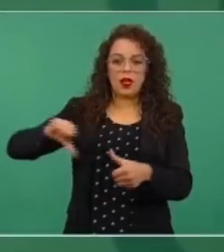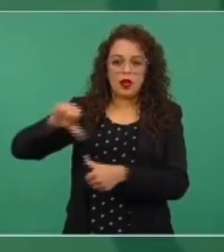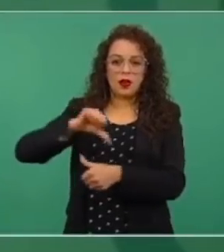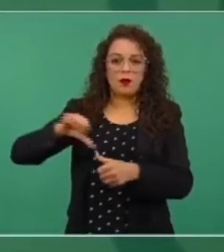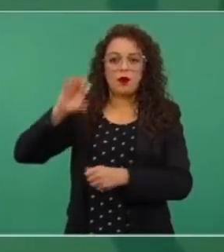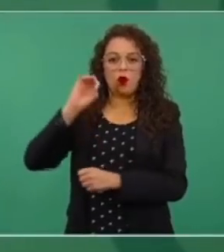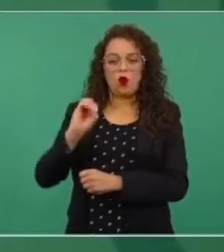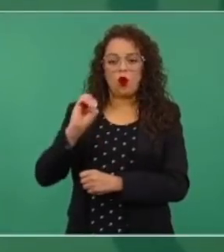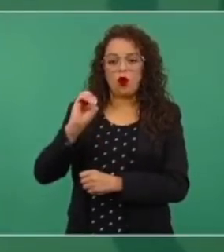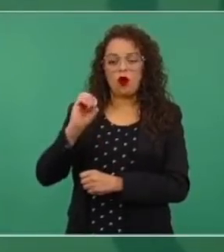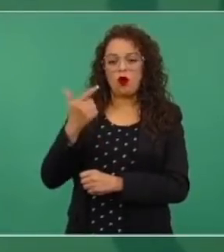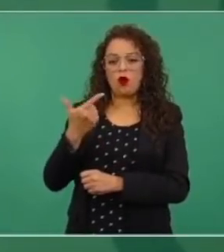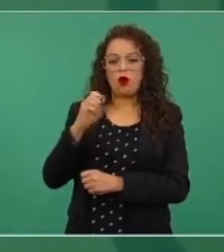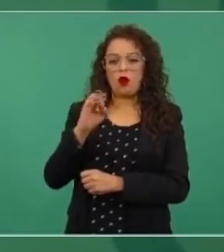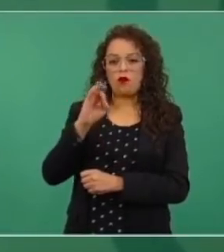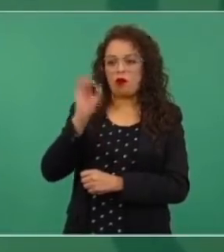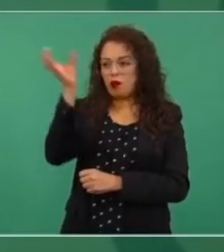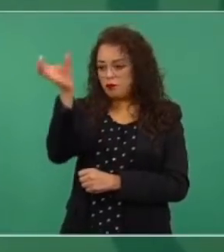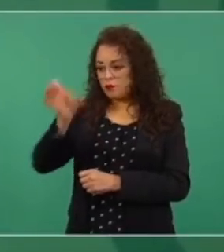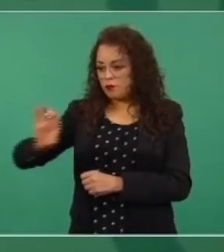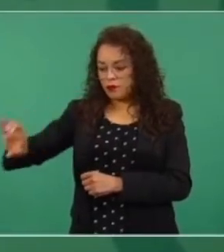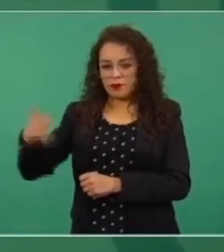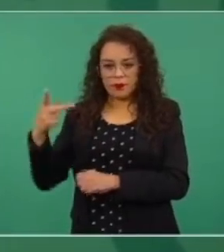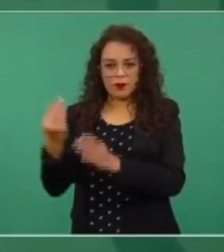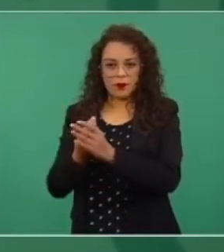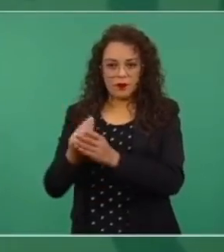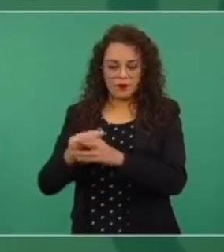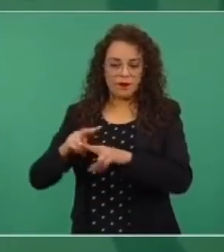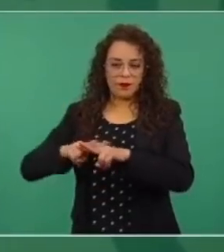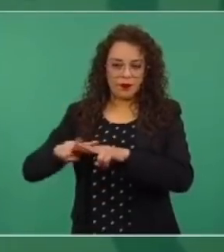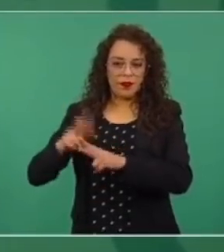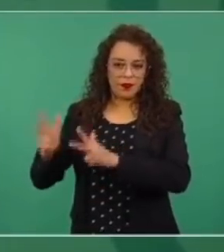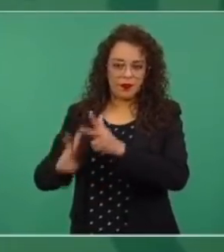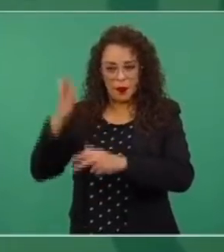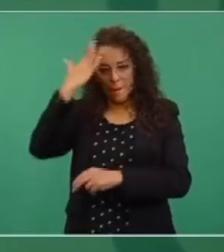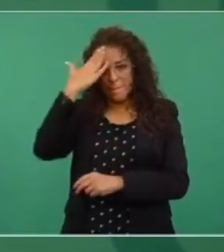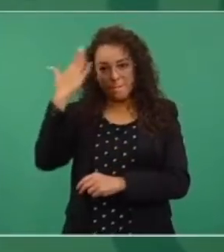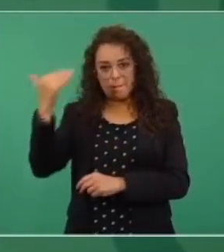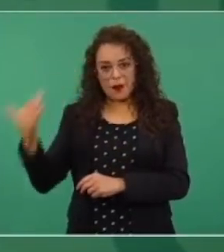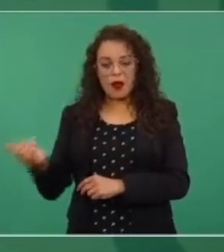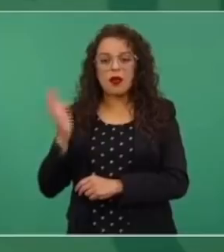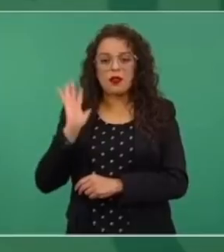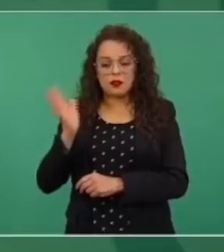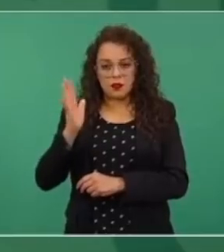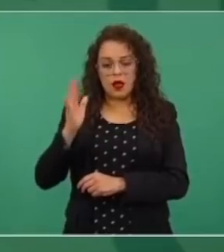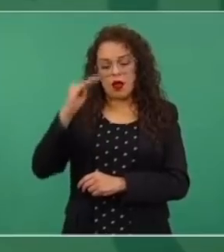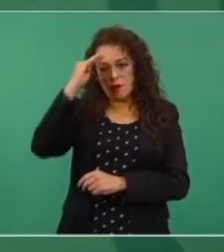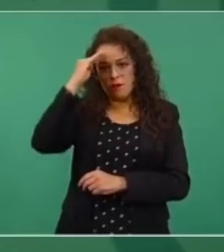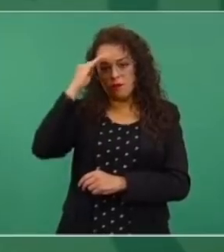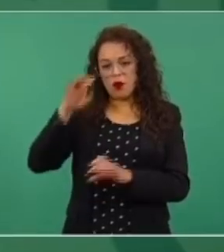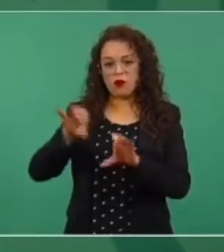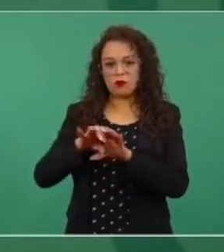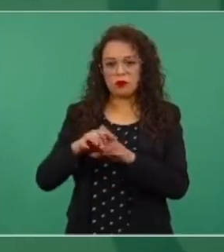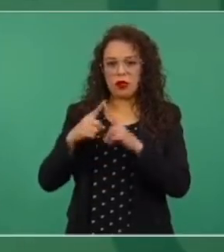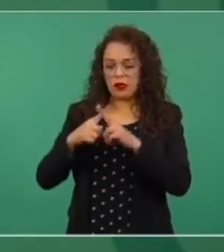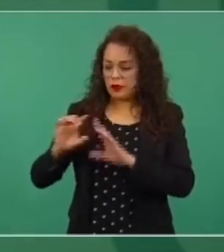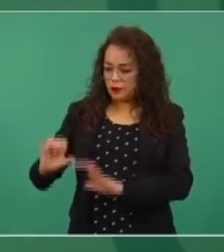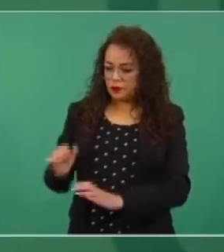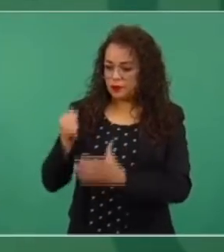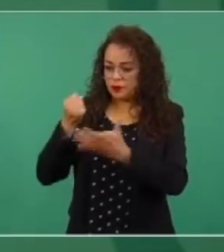y ahí está contemplado una inversión para el desarrollo urbano y